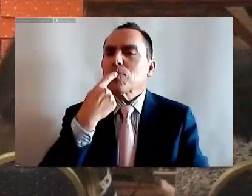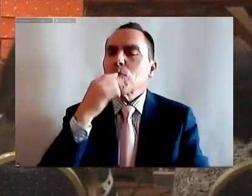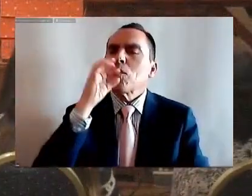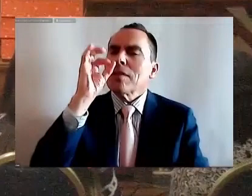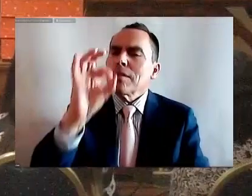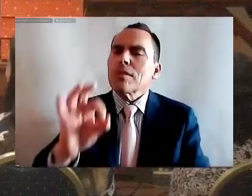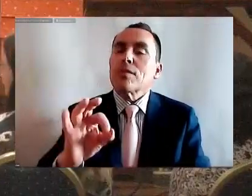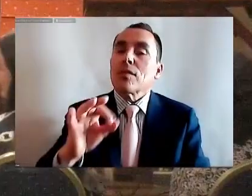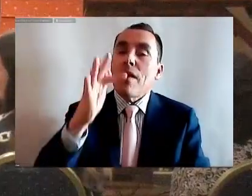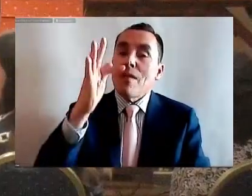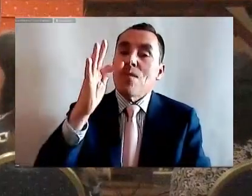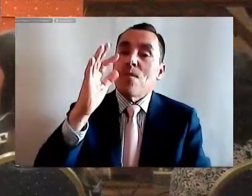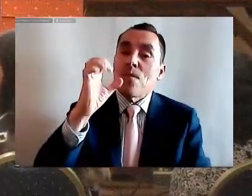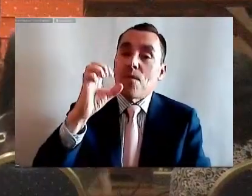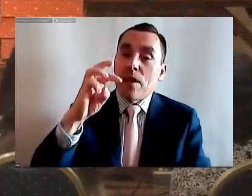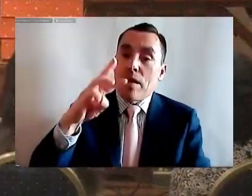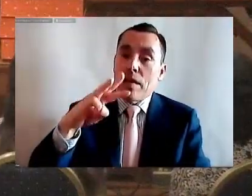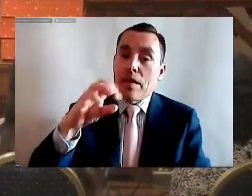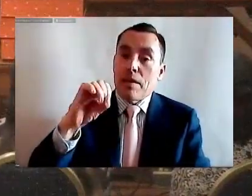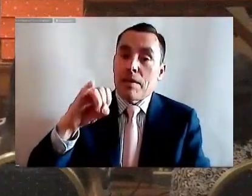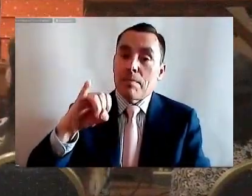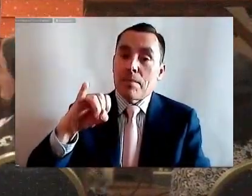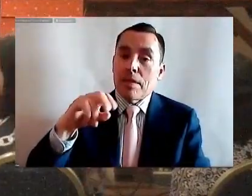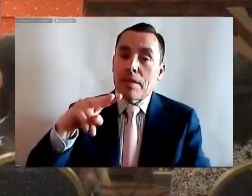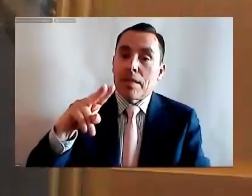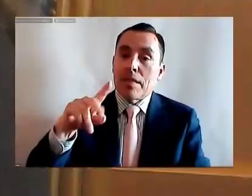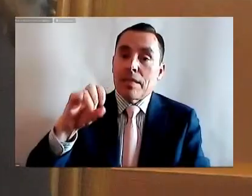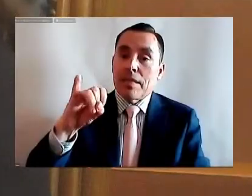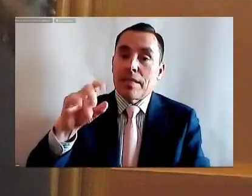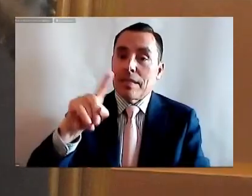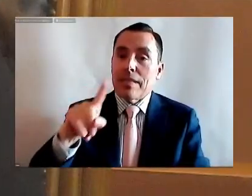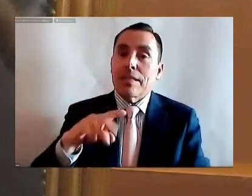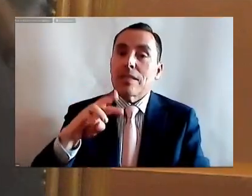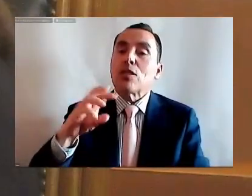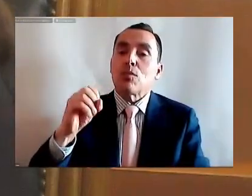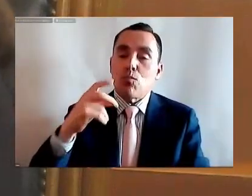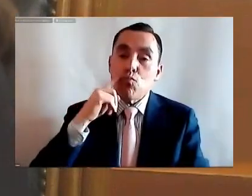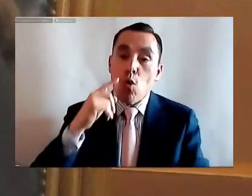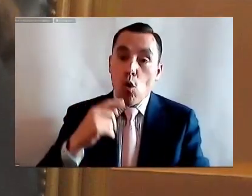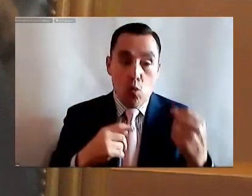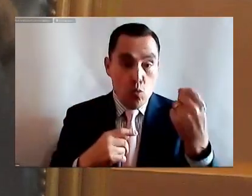son hay distintas corrientes respecto de un mismo problema incluso, porque